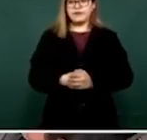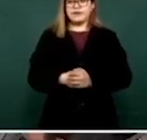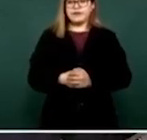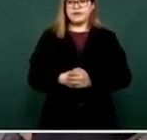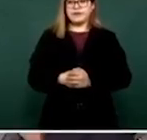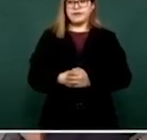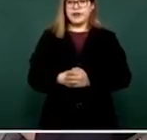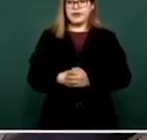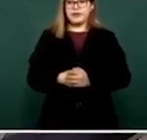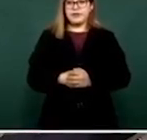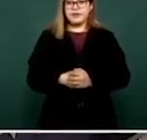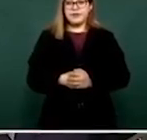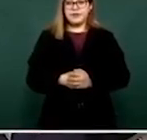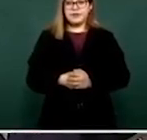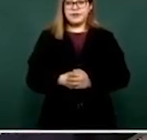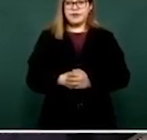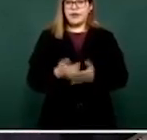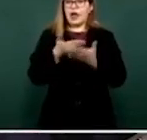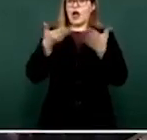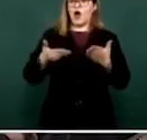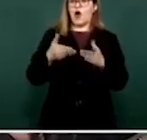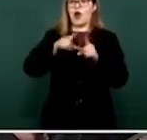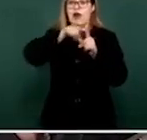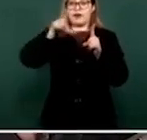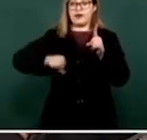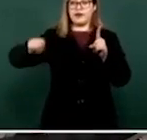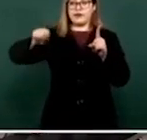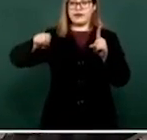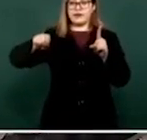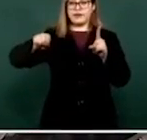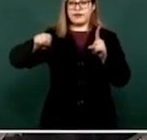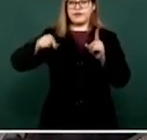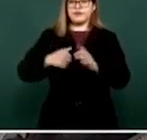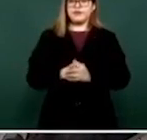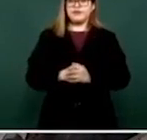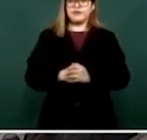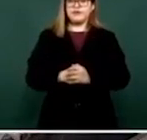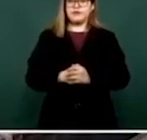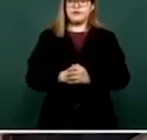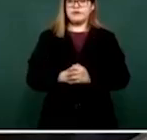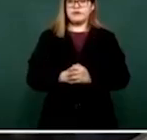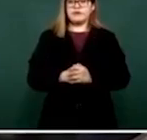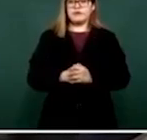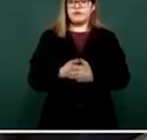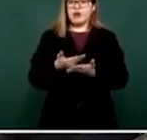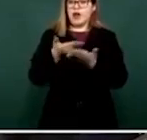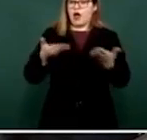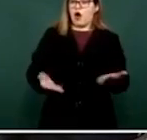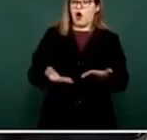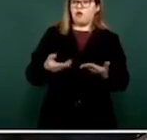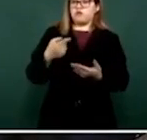Muy bien, ahora vamos a lo nacional. Corresponde a un